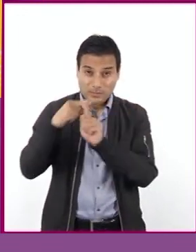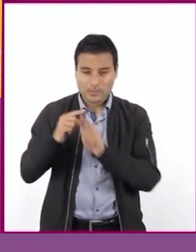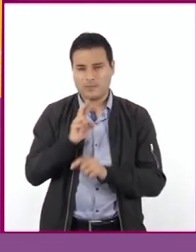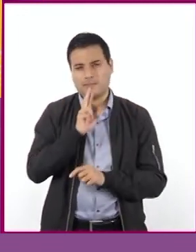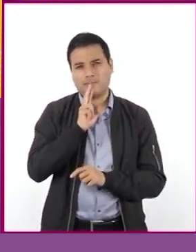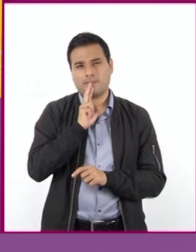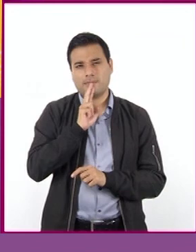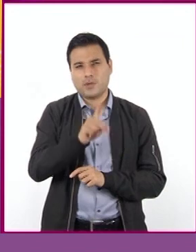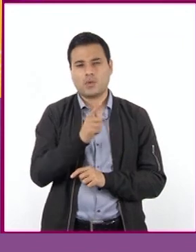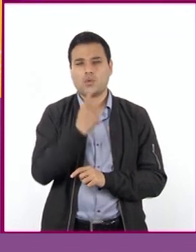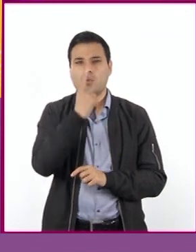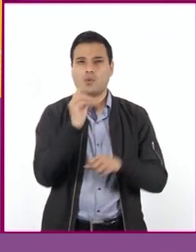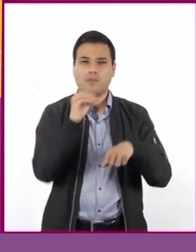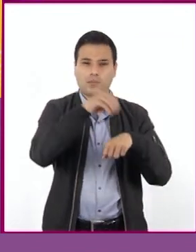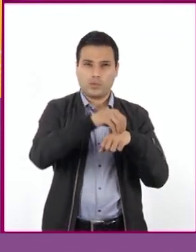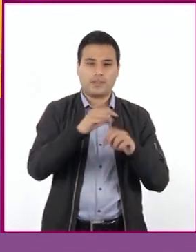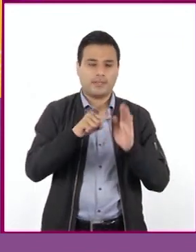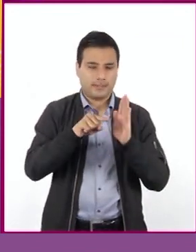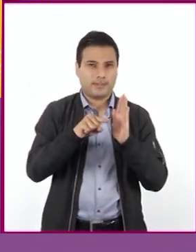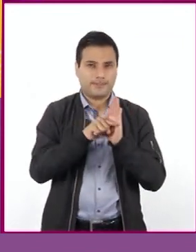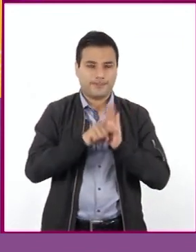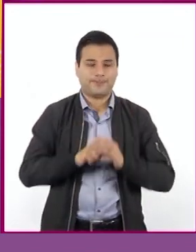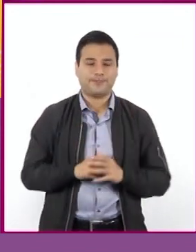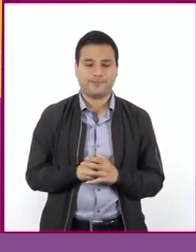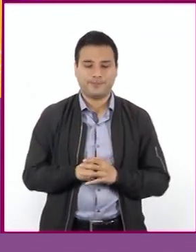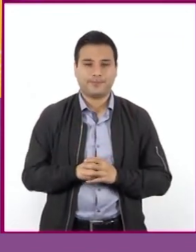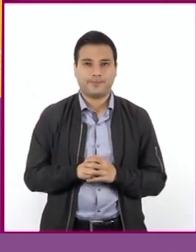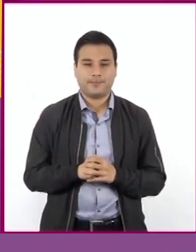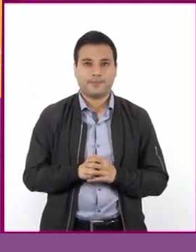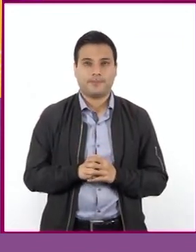dos números que quedan afuera de las ecuaciones.